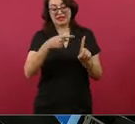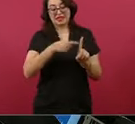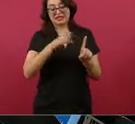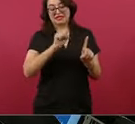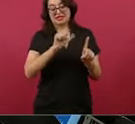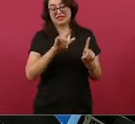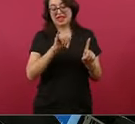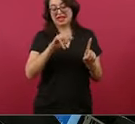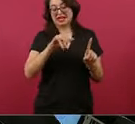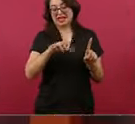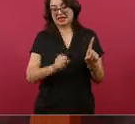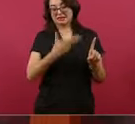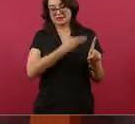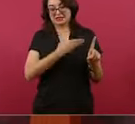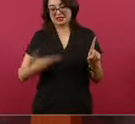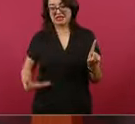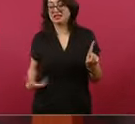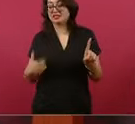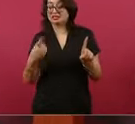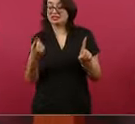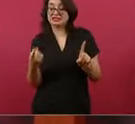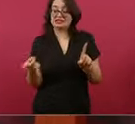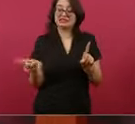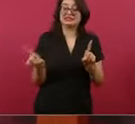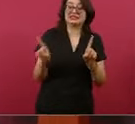a Salinas, ¿no?,